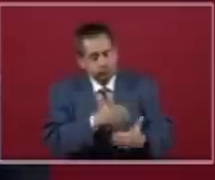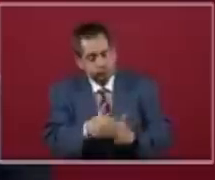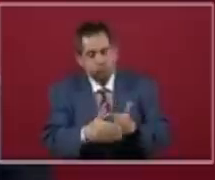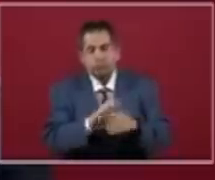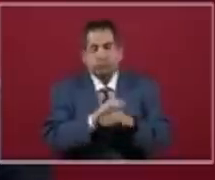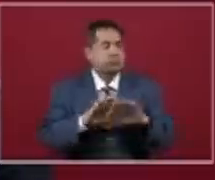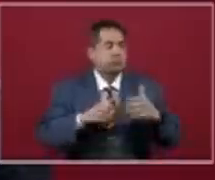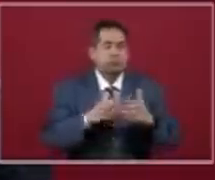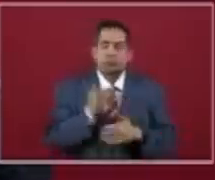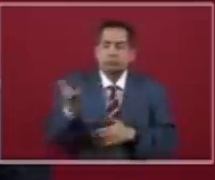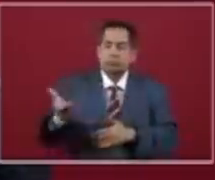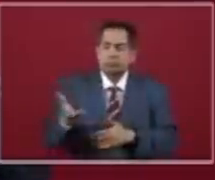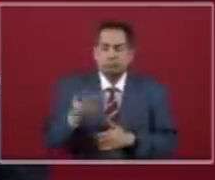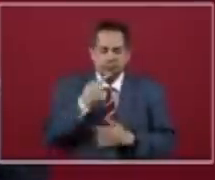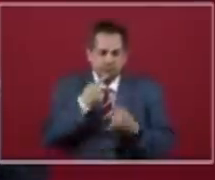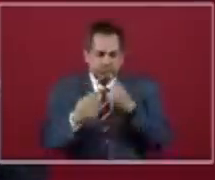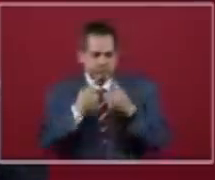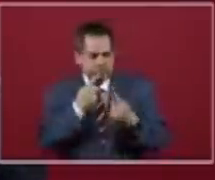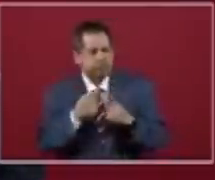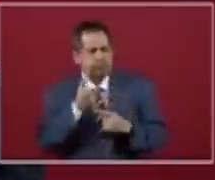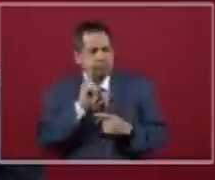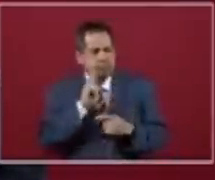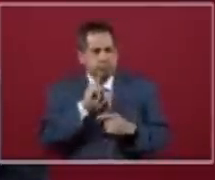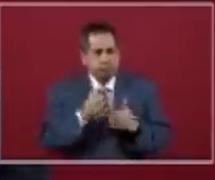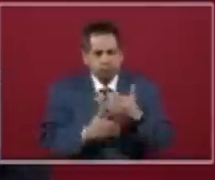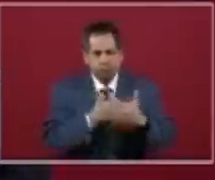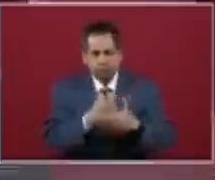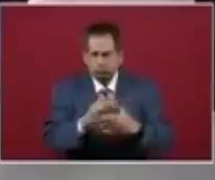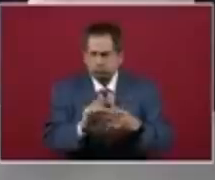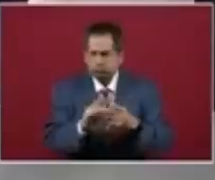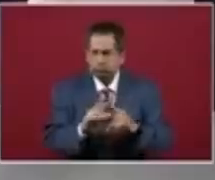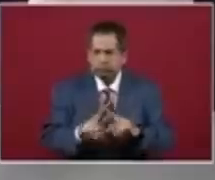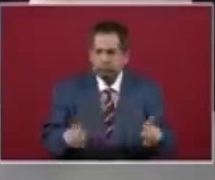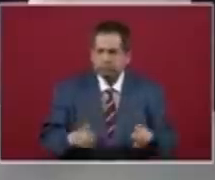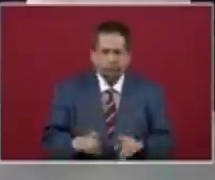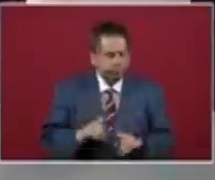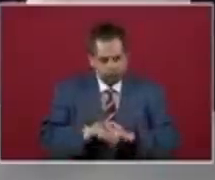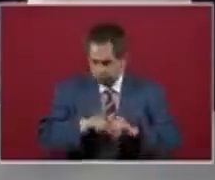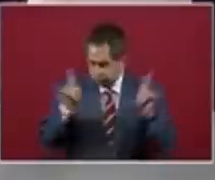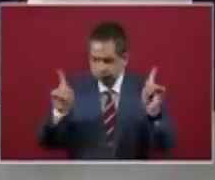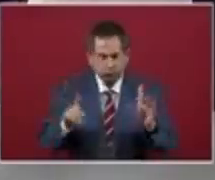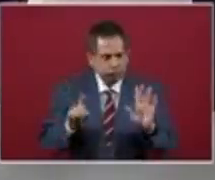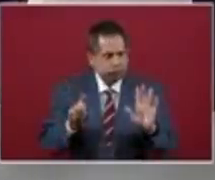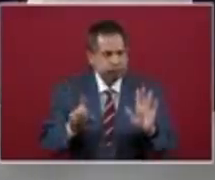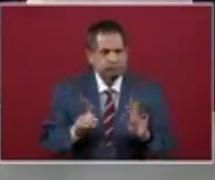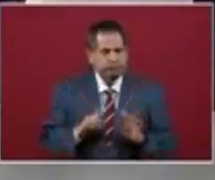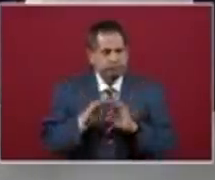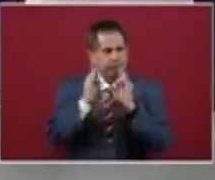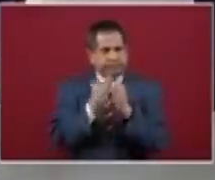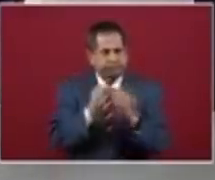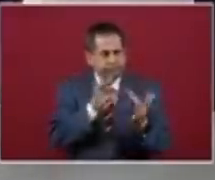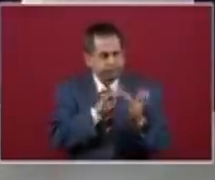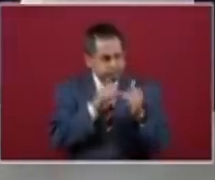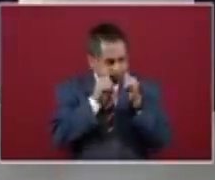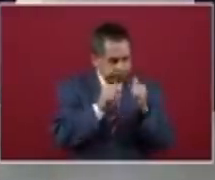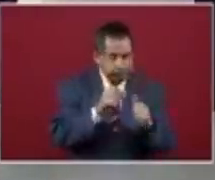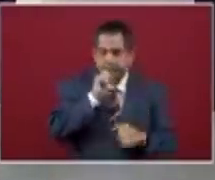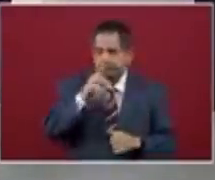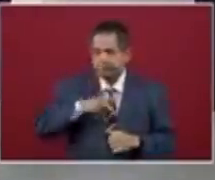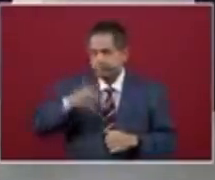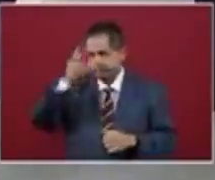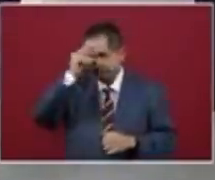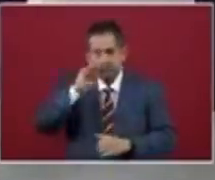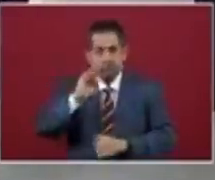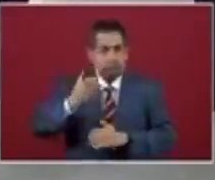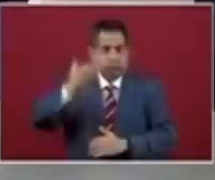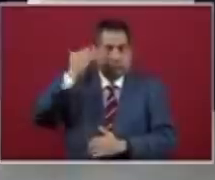comunidad. Es otro tipo de diálogo el que vamos a ensayar ahora. Es otra actitud. Y vamos a aprender también, porque no se hacía así